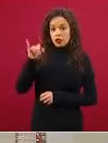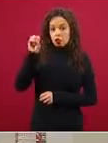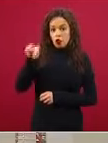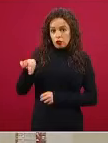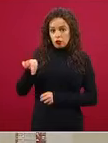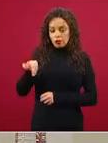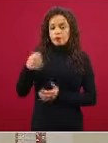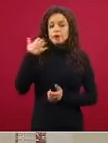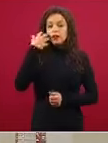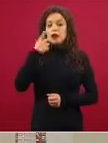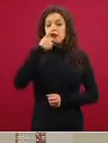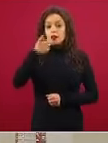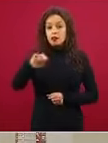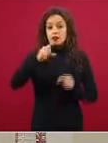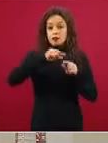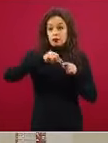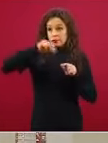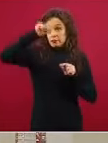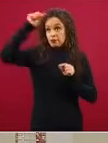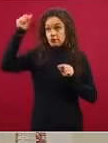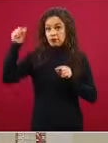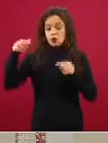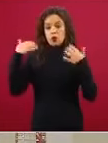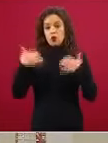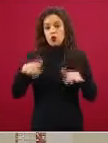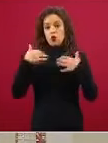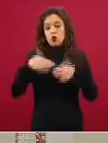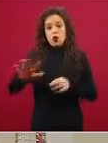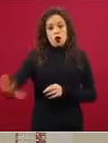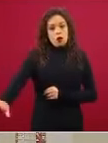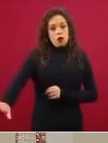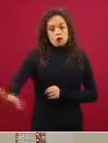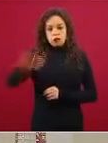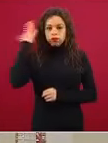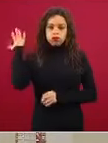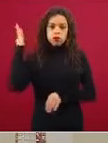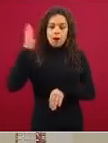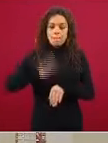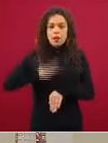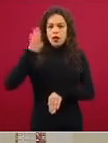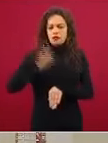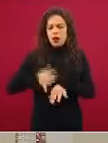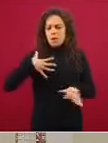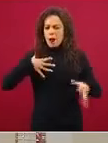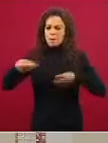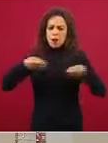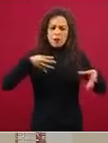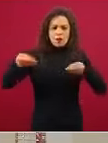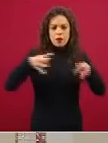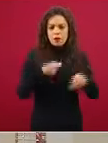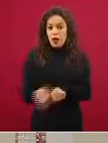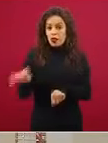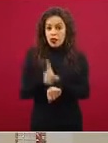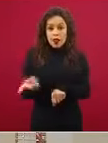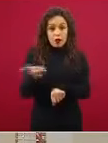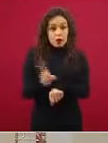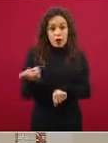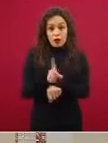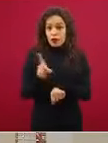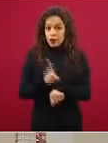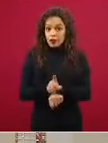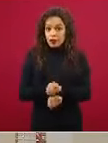cambia la velocidad de aumento del número de casos diarios. Esto ya lo conocíamos por la